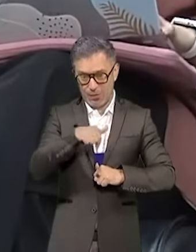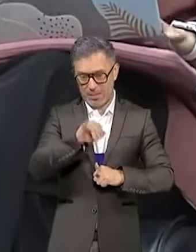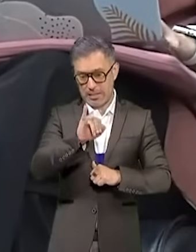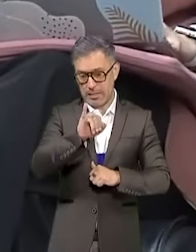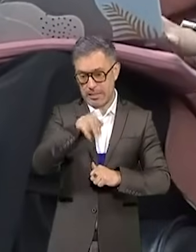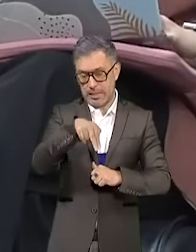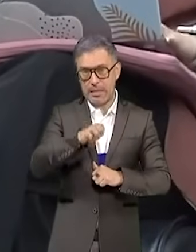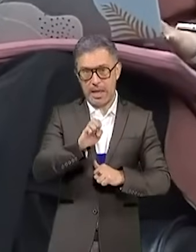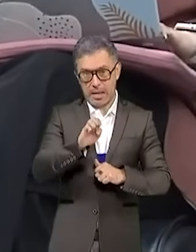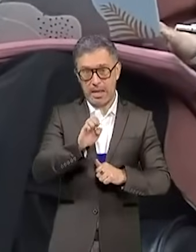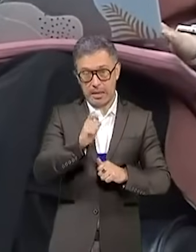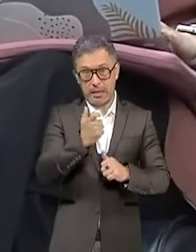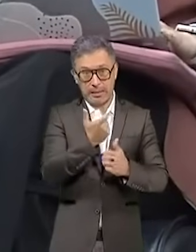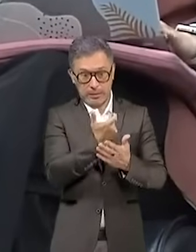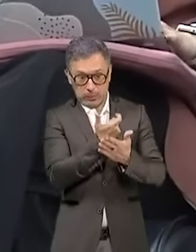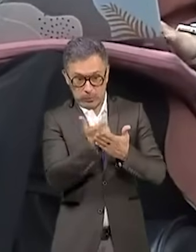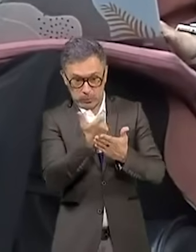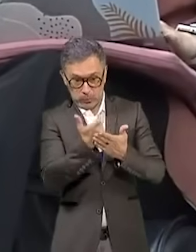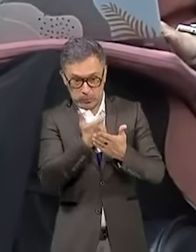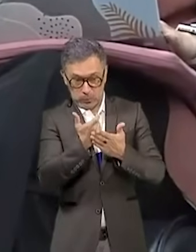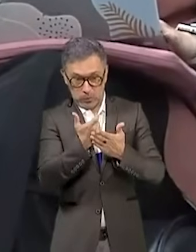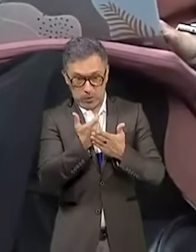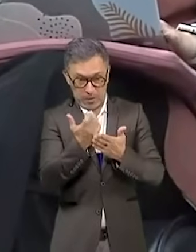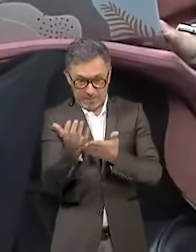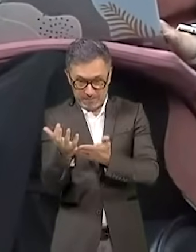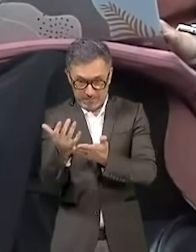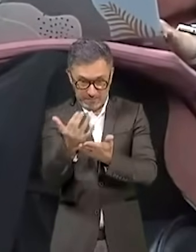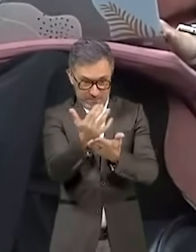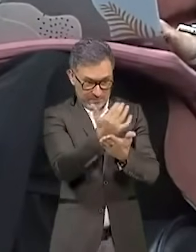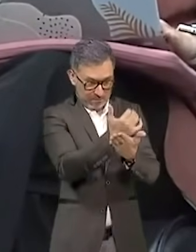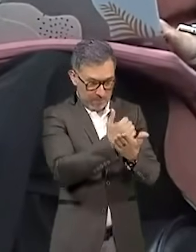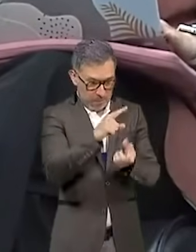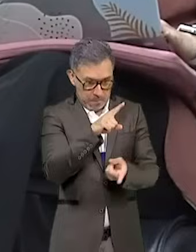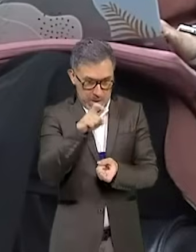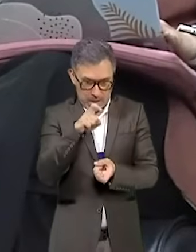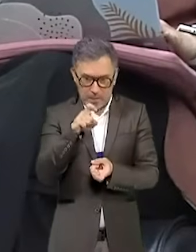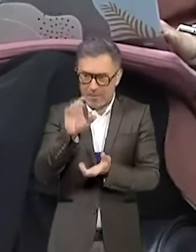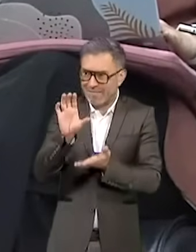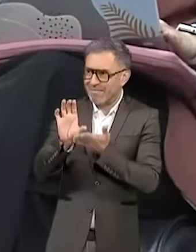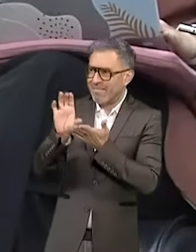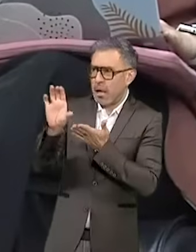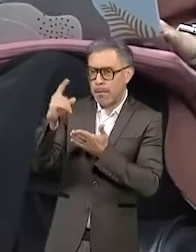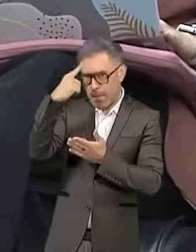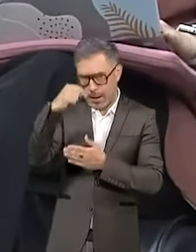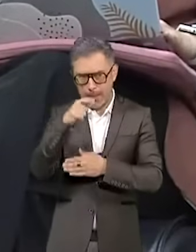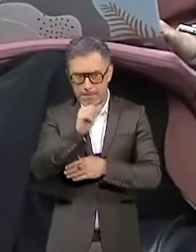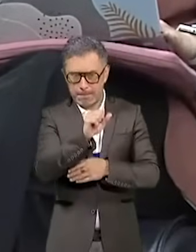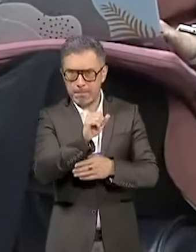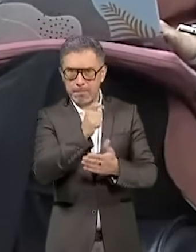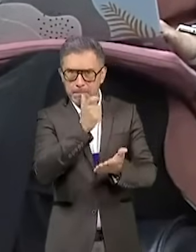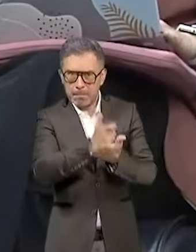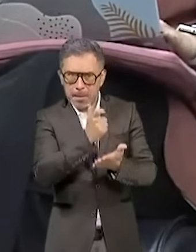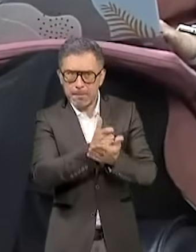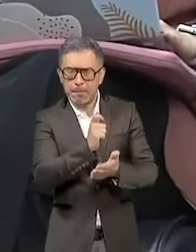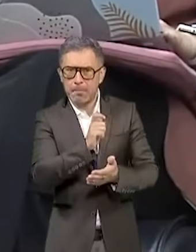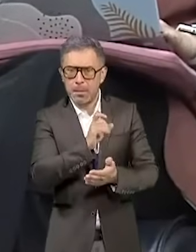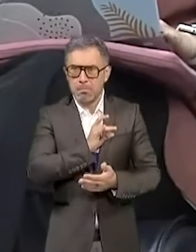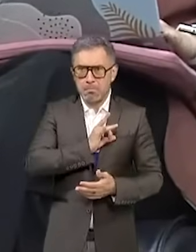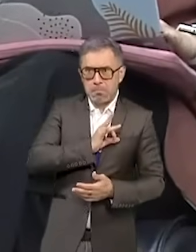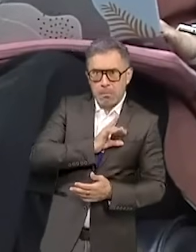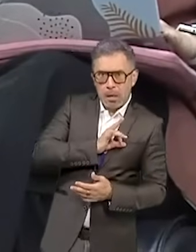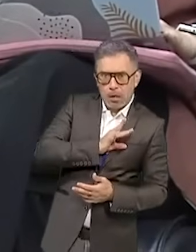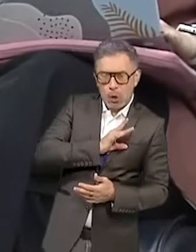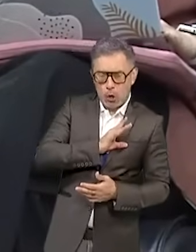Instituto Nacional Electoral para tratar de amedrentar y para tratar de mermar su autonomía